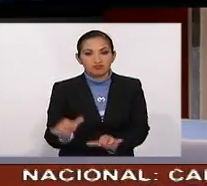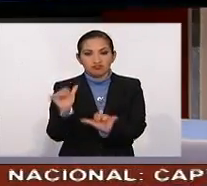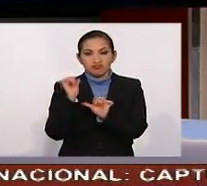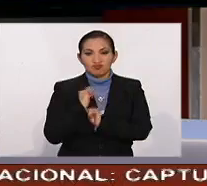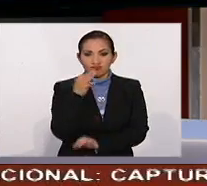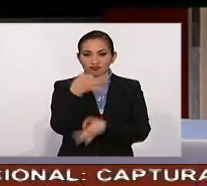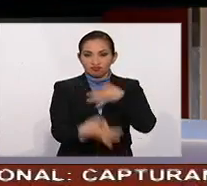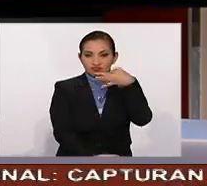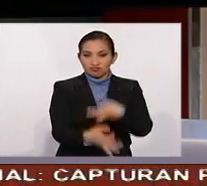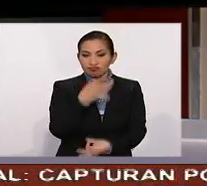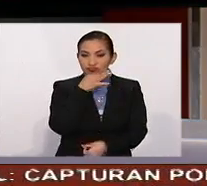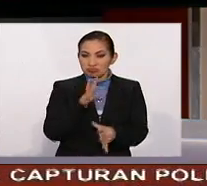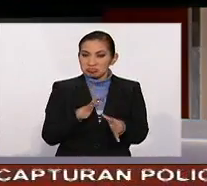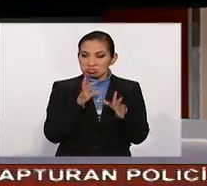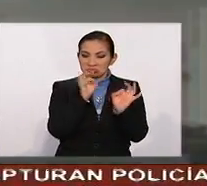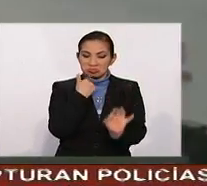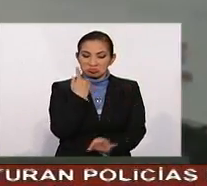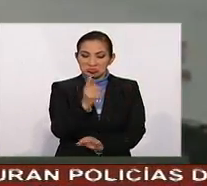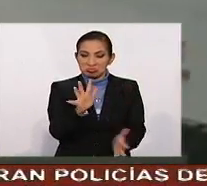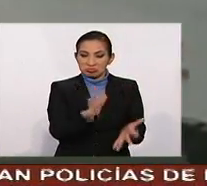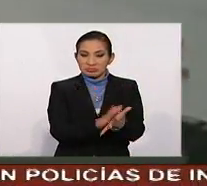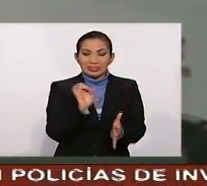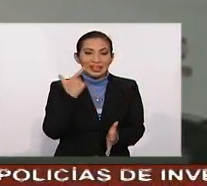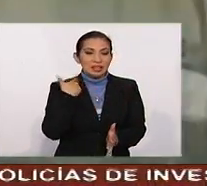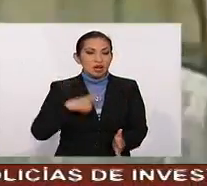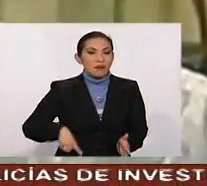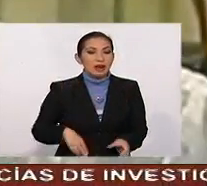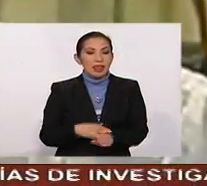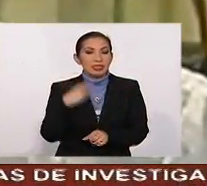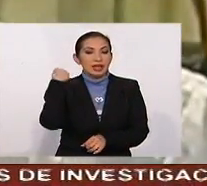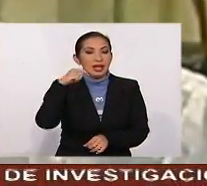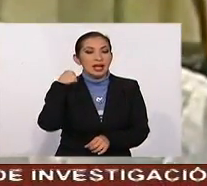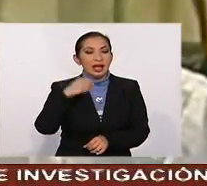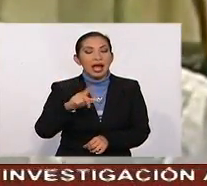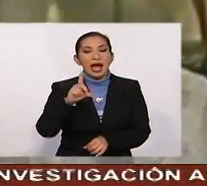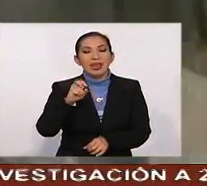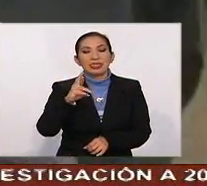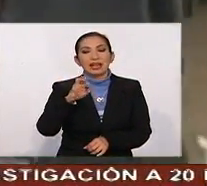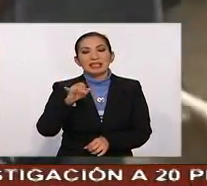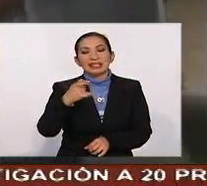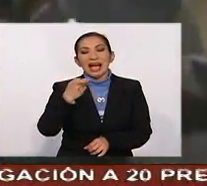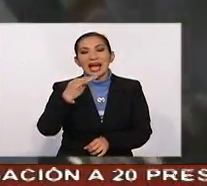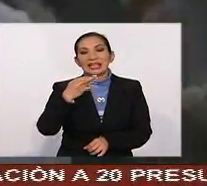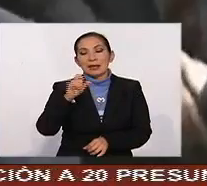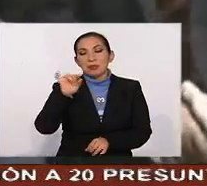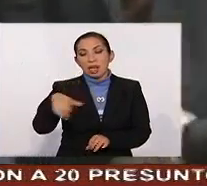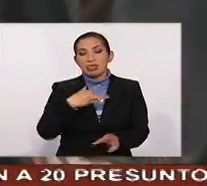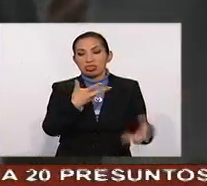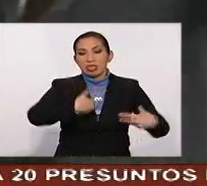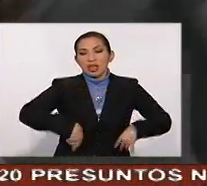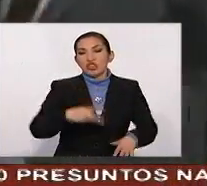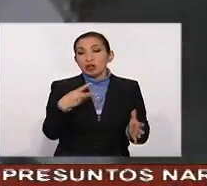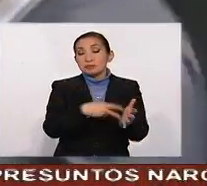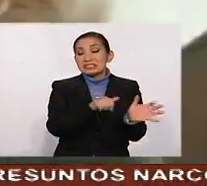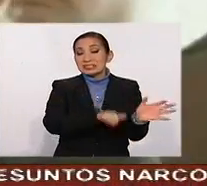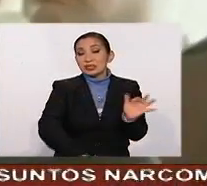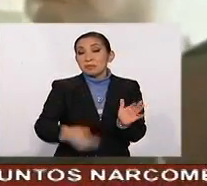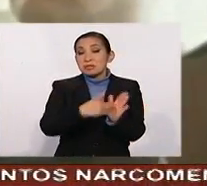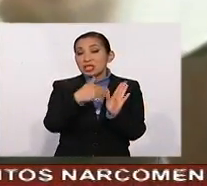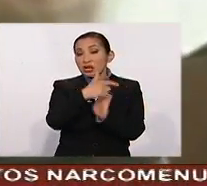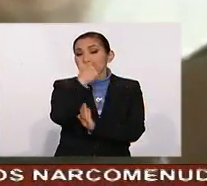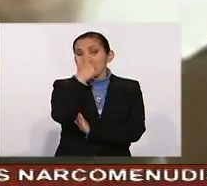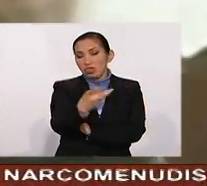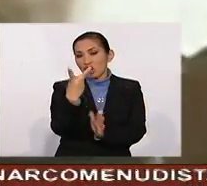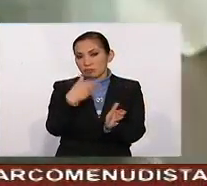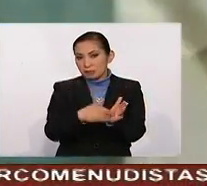Autoridades judiciales confirmaron el auto de formal prisión contra el exgobernador de Tabasco, Andrés Granier, por el presunto desvío de 2.600 millones de pesos